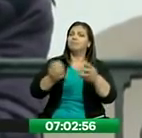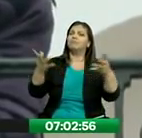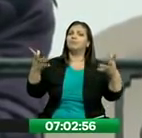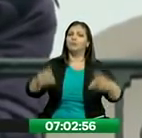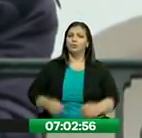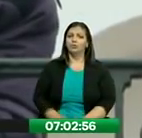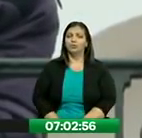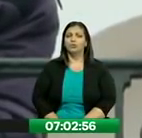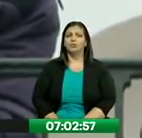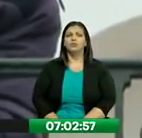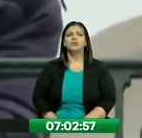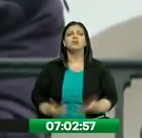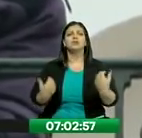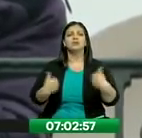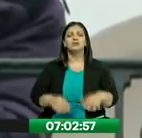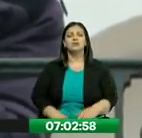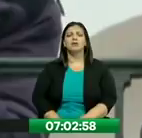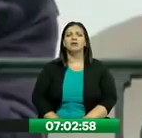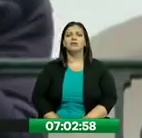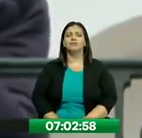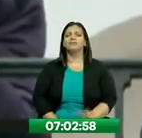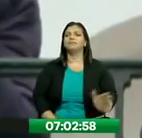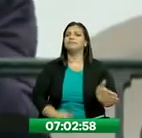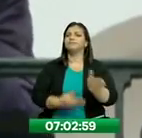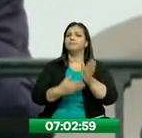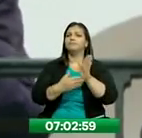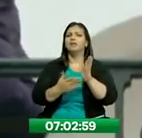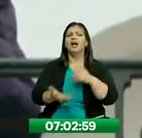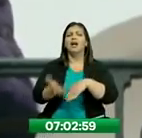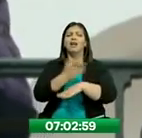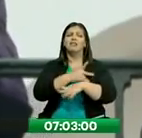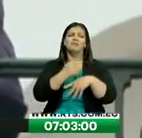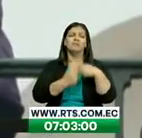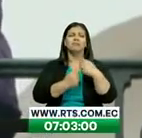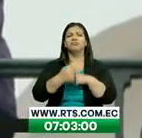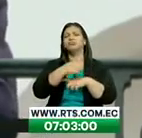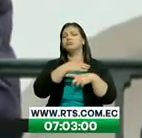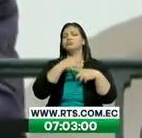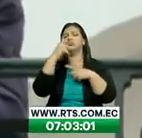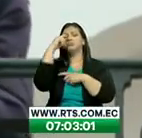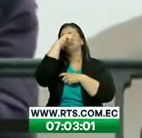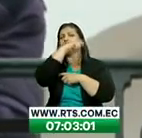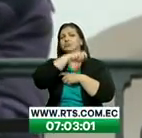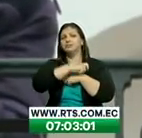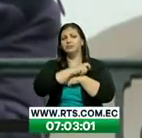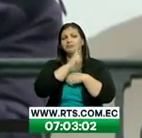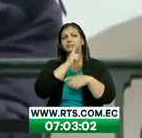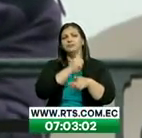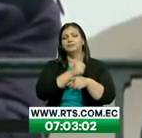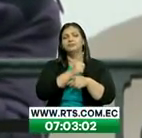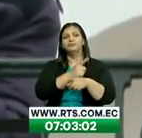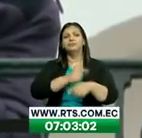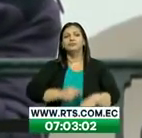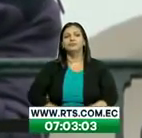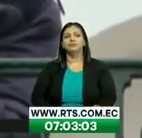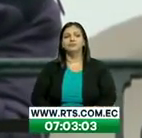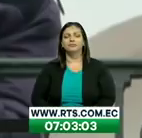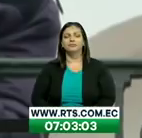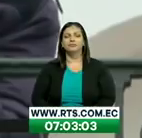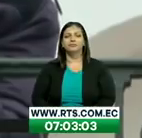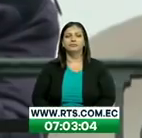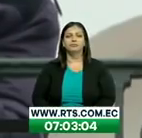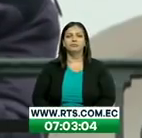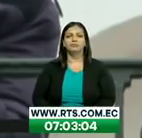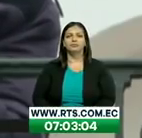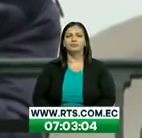Lo hemos demostrado en todas las circunstancias que nos ha tocado vivir. No hay motivo de